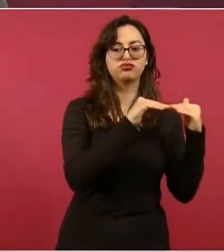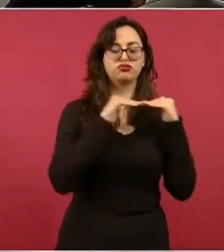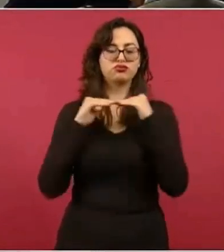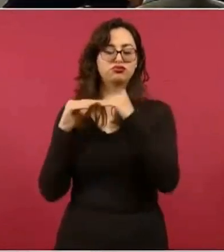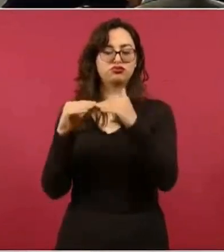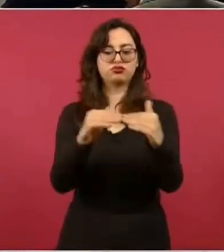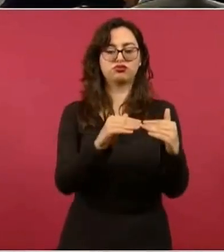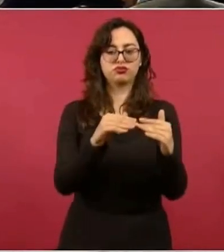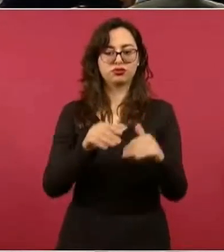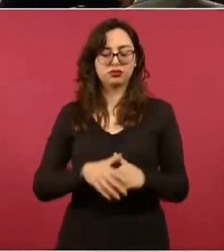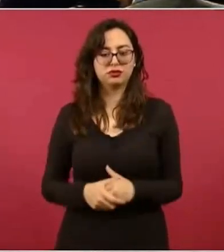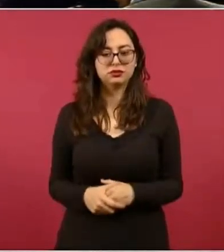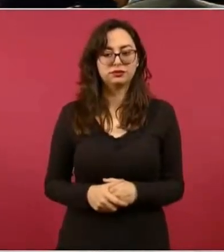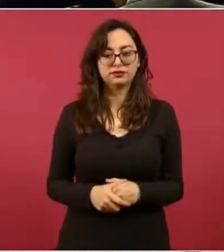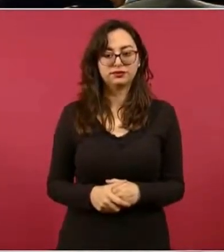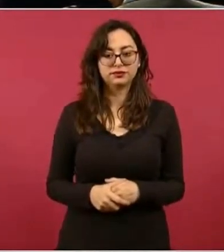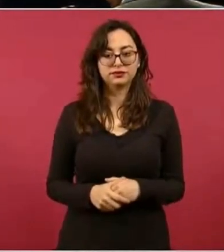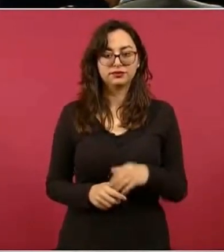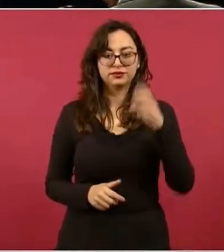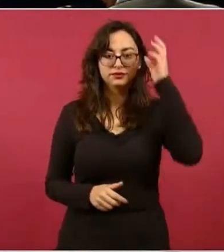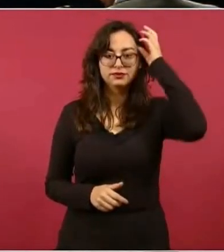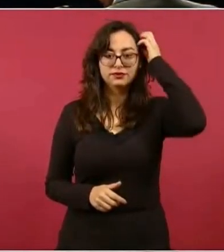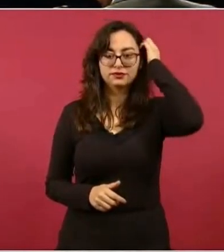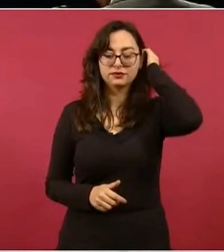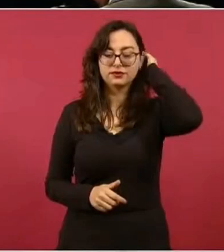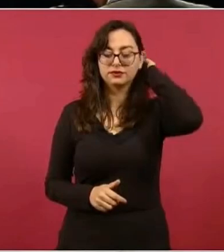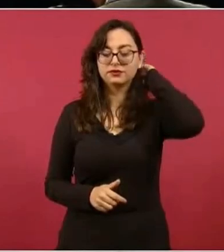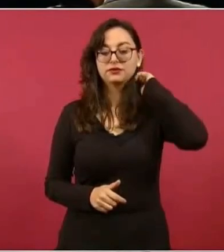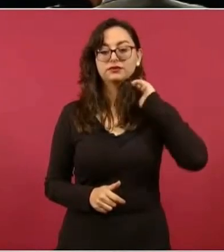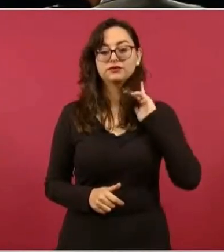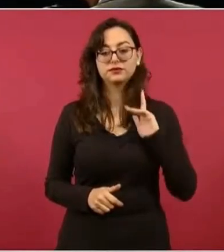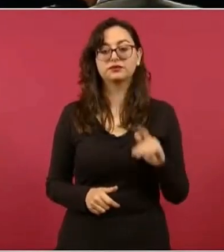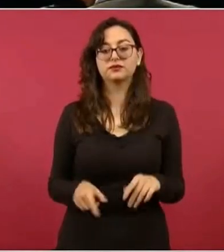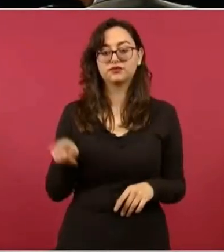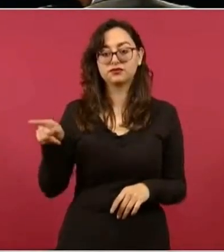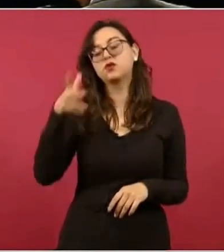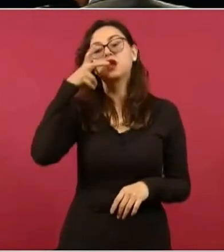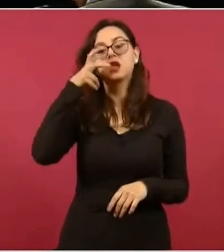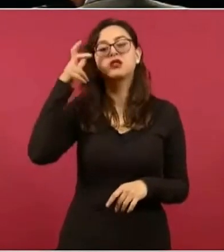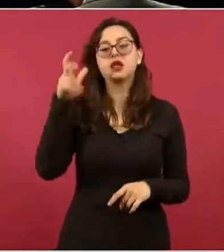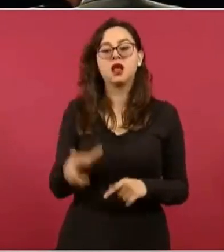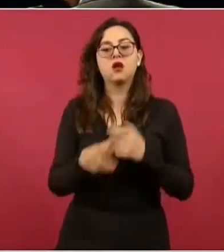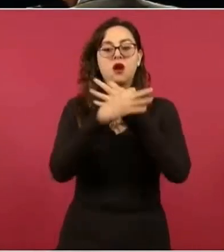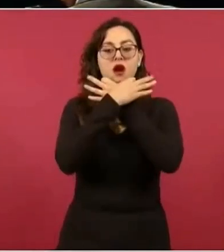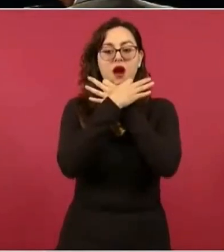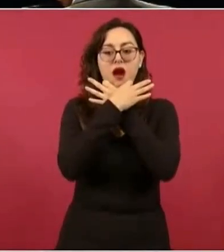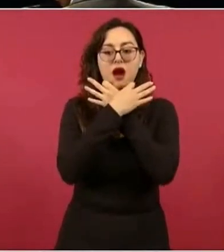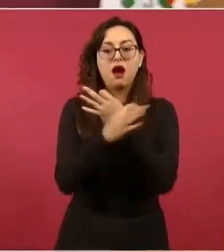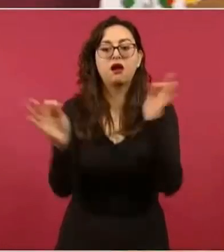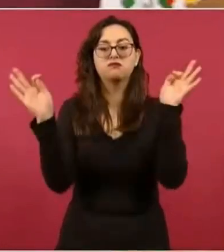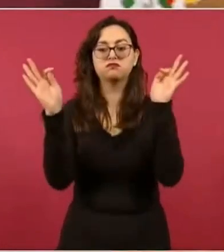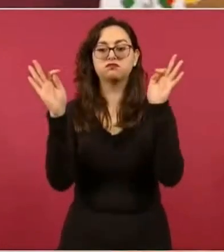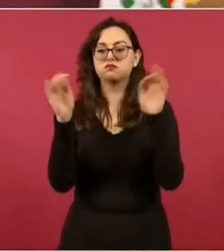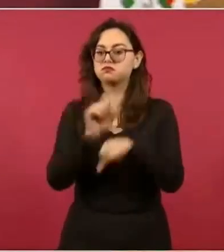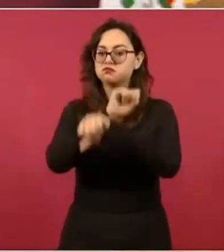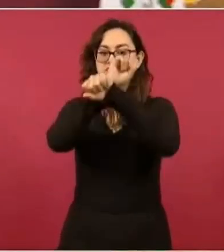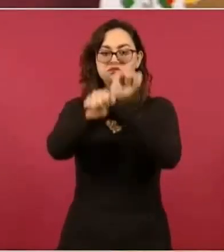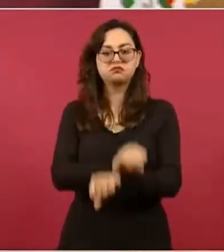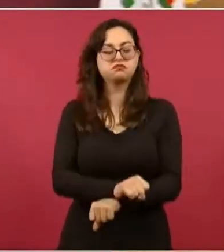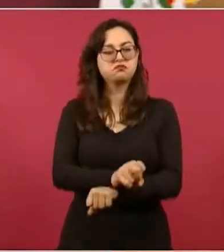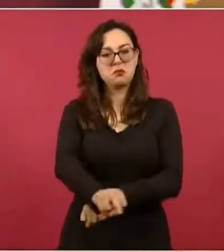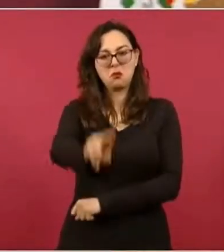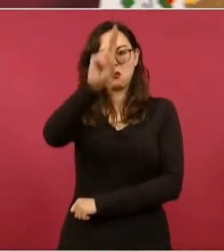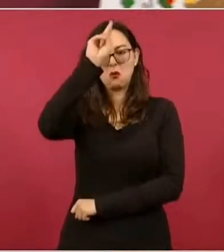por eso Hidalgo proclama La abolición de la esclavitud por eso no se lo perdonaron los conservadores